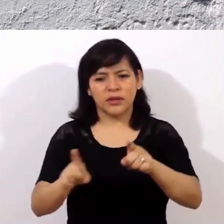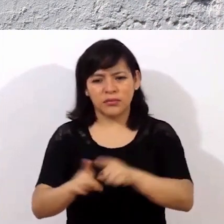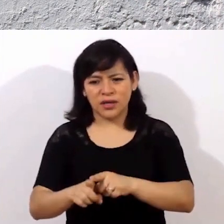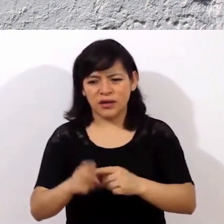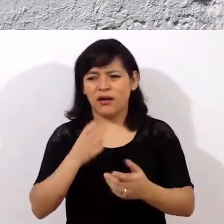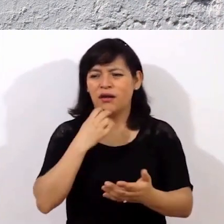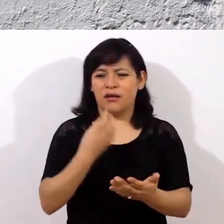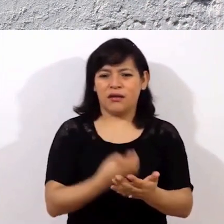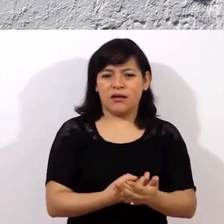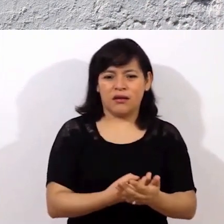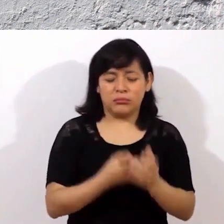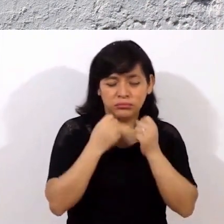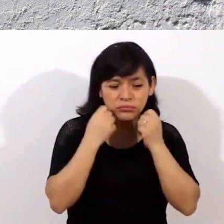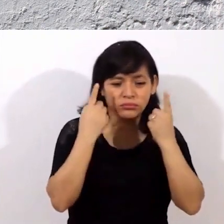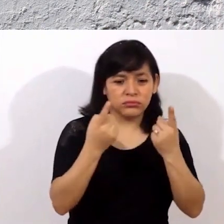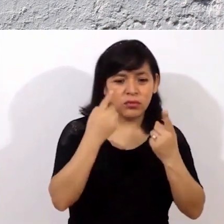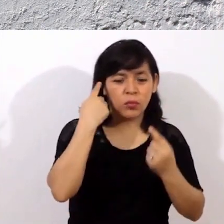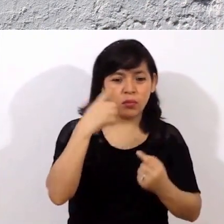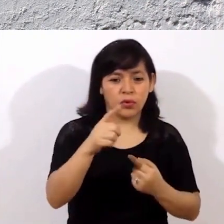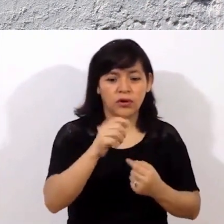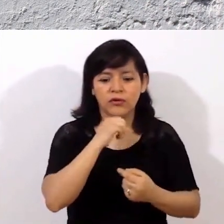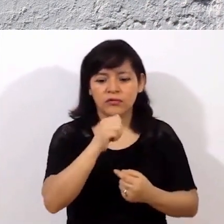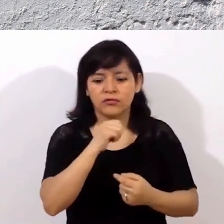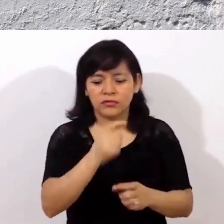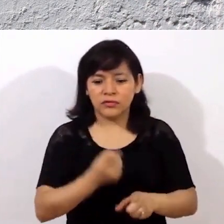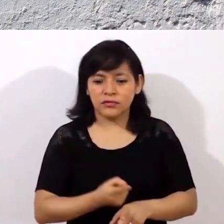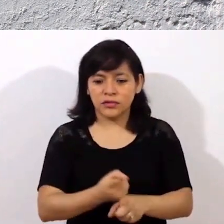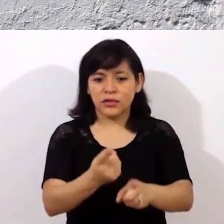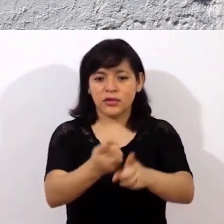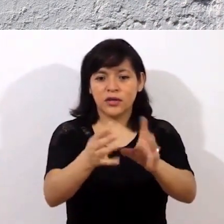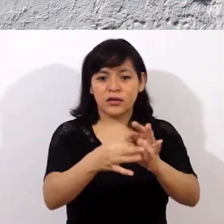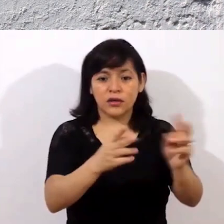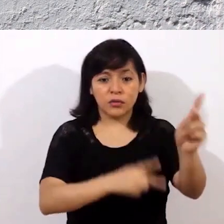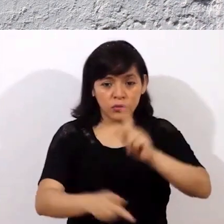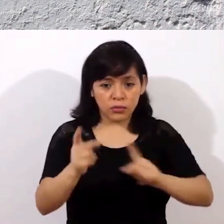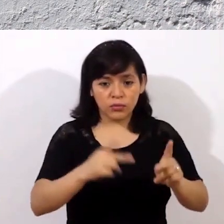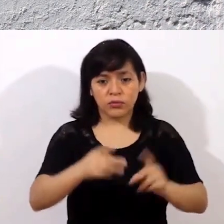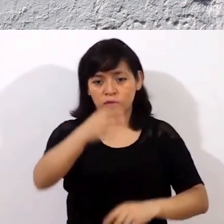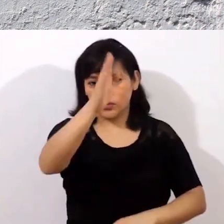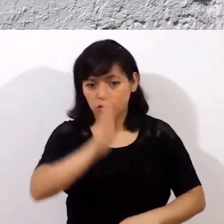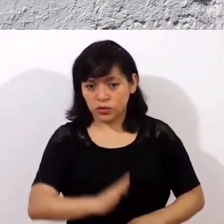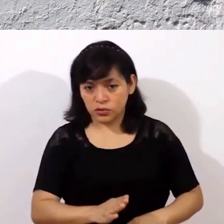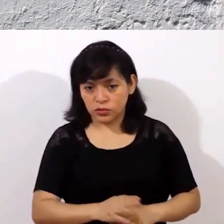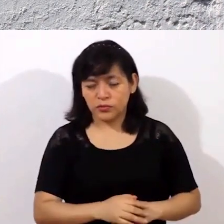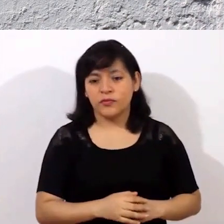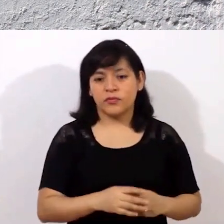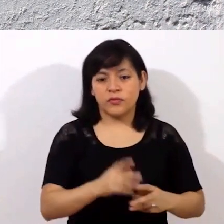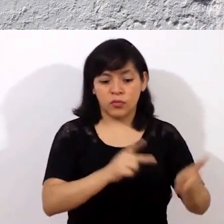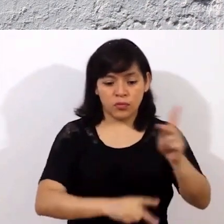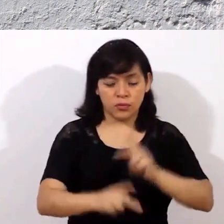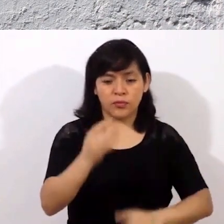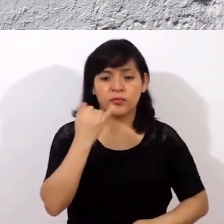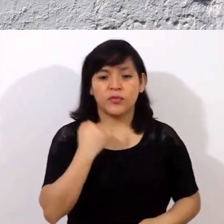por Gomer era más alto, entendemos eso, pero sobre todo el mensaje central, el amor de Dios